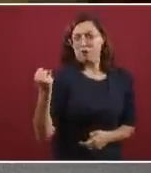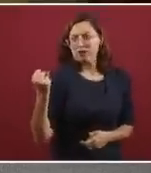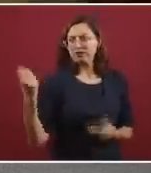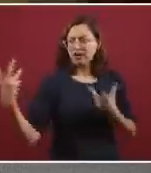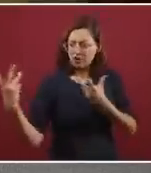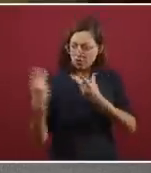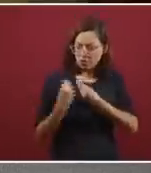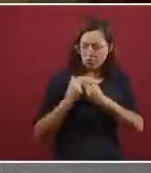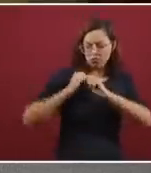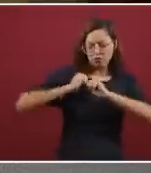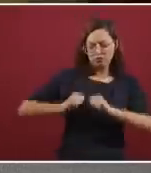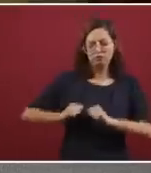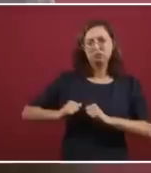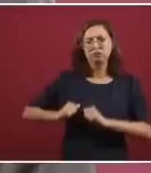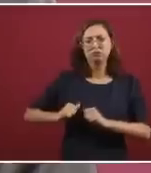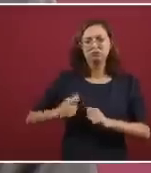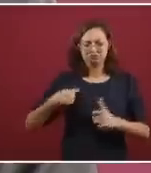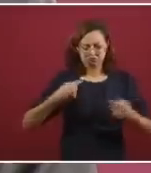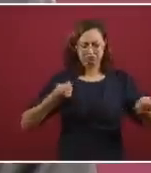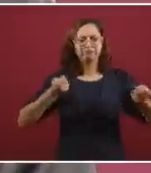y mandar obedeciendo